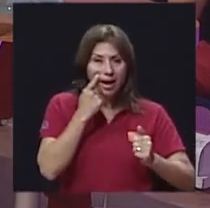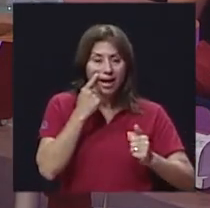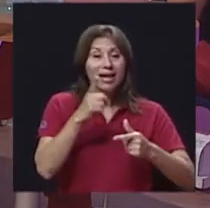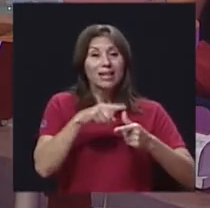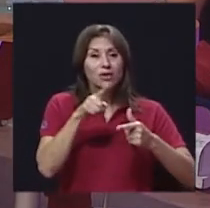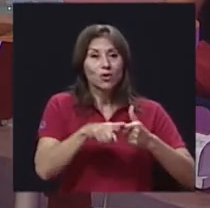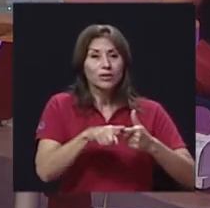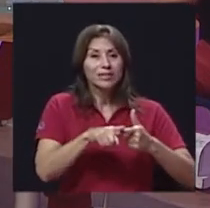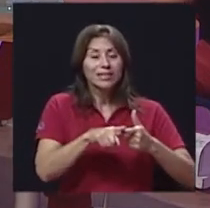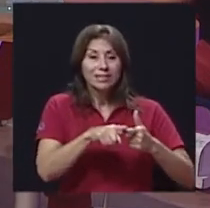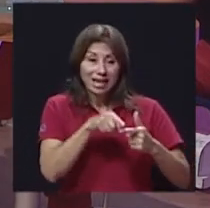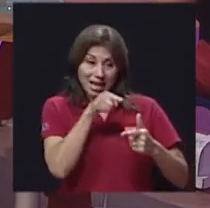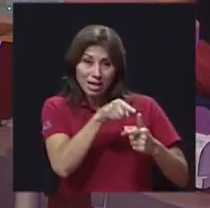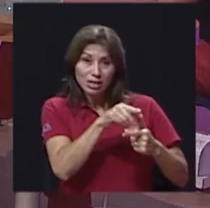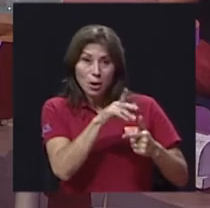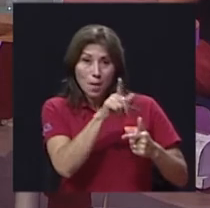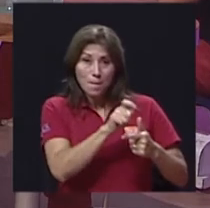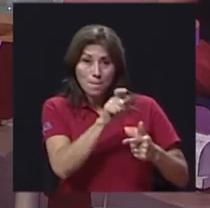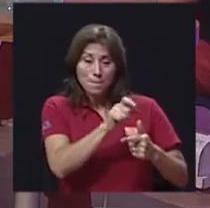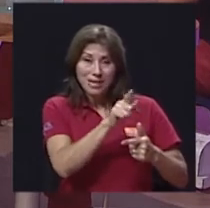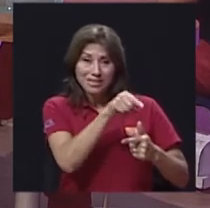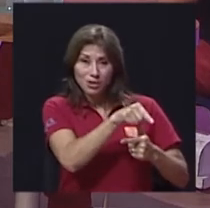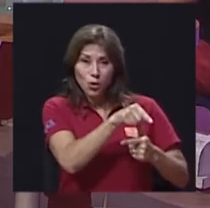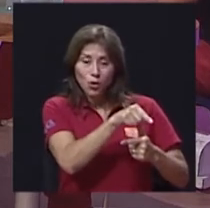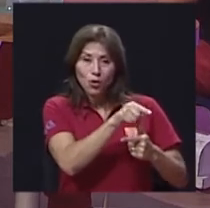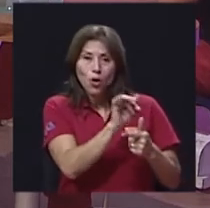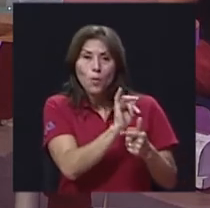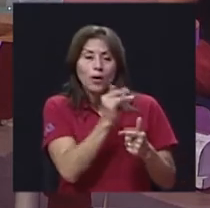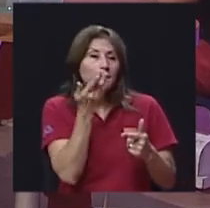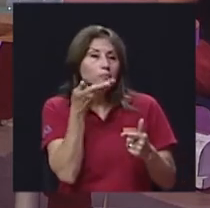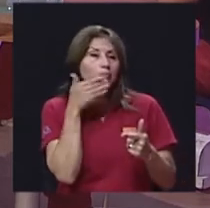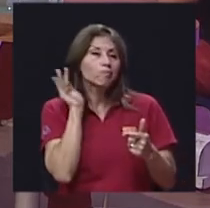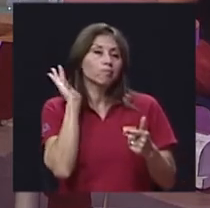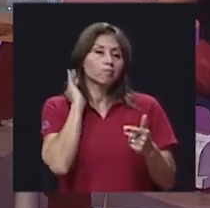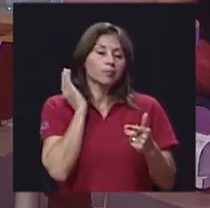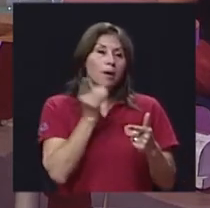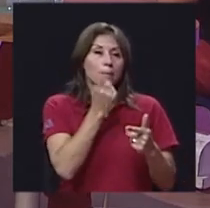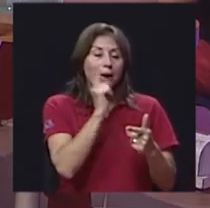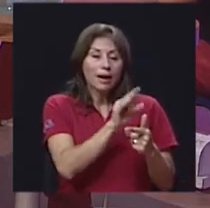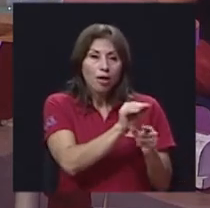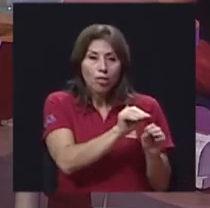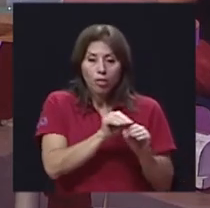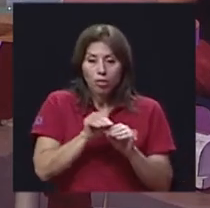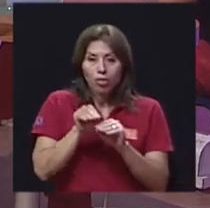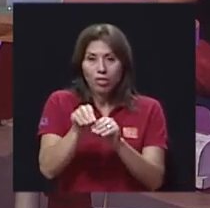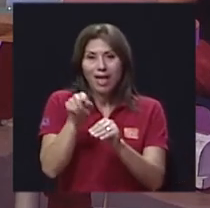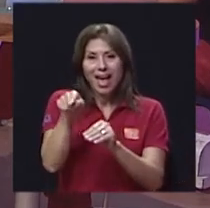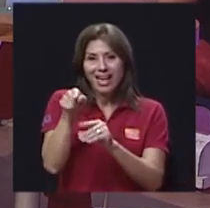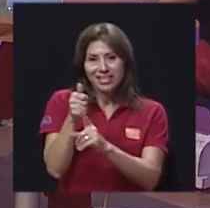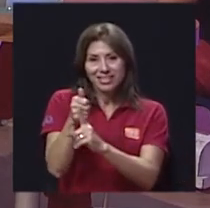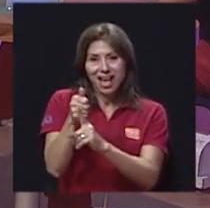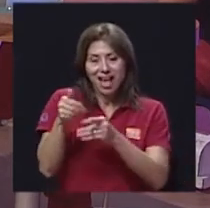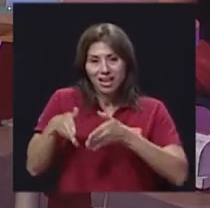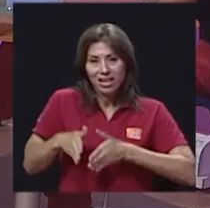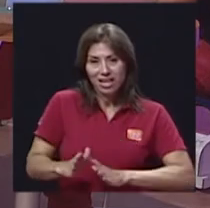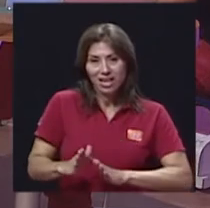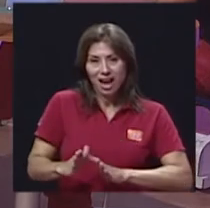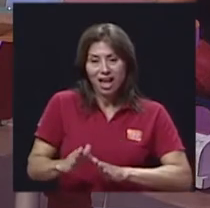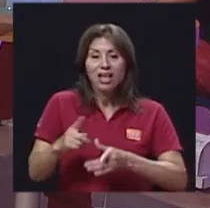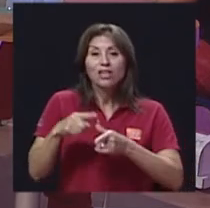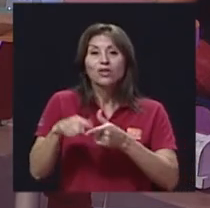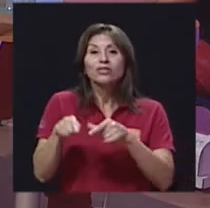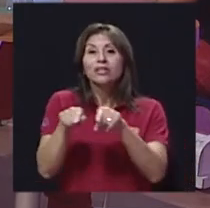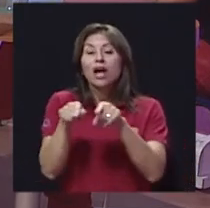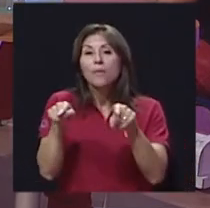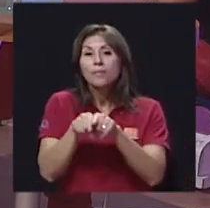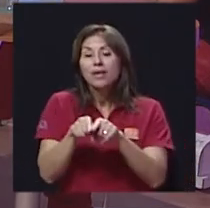favor de ella, ¿verdad? Se la interpuso a la madre. Y resulta que una señora que recibe 60,000 colones